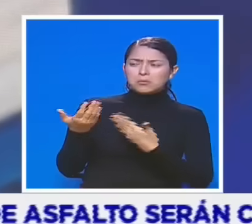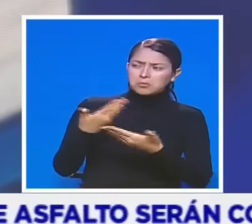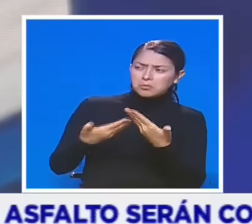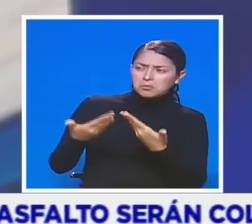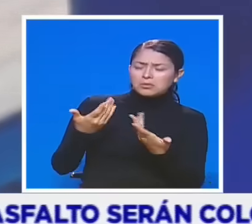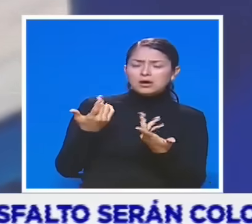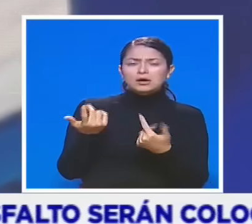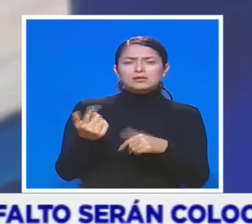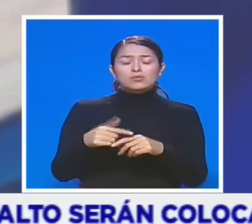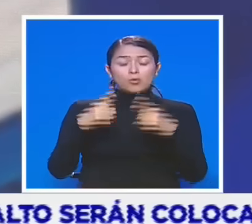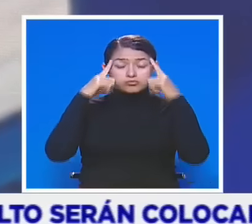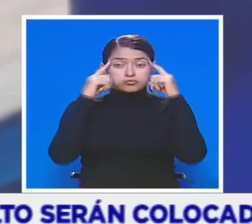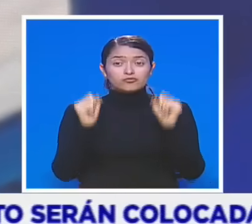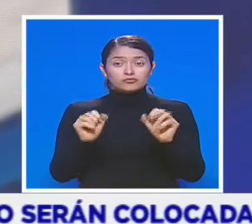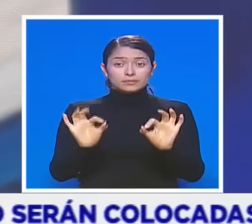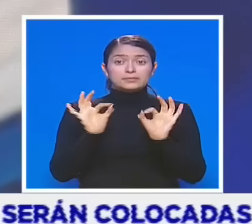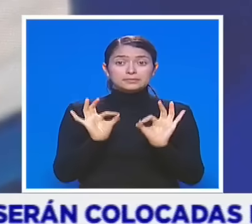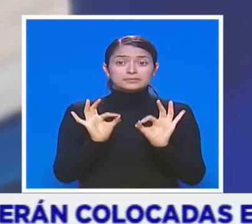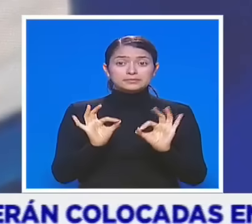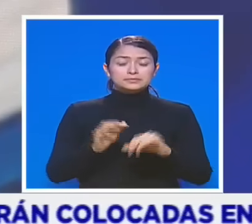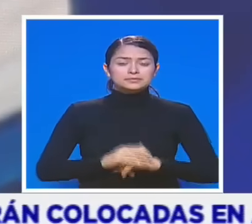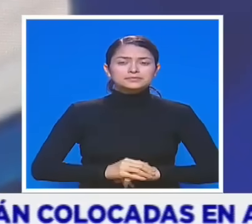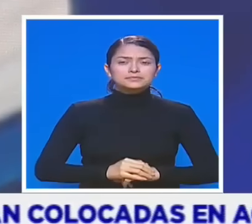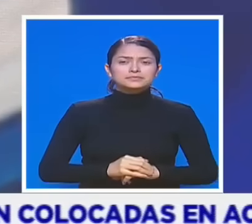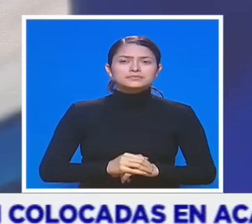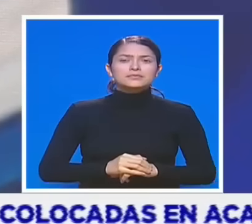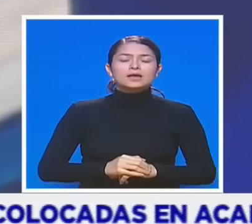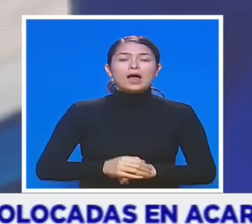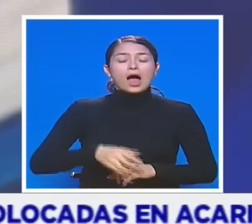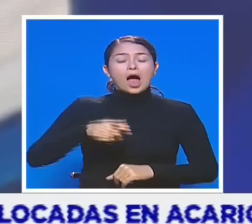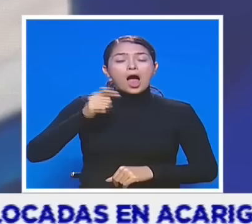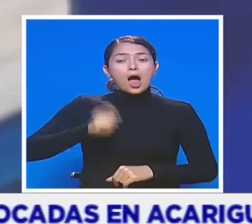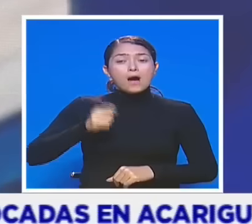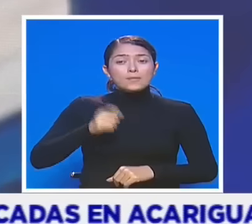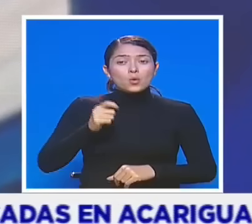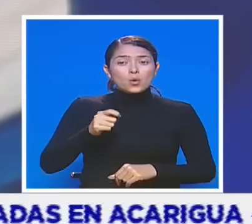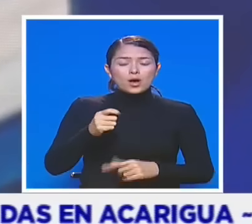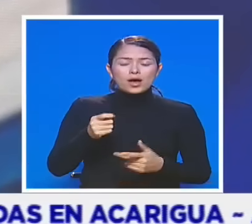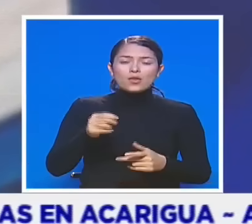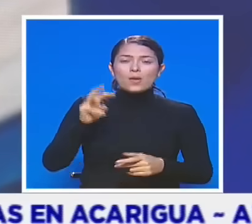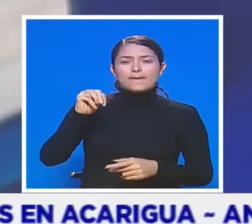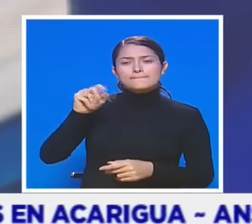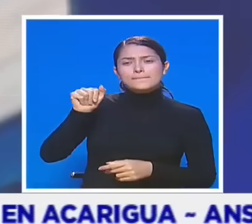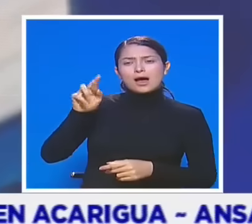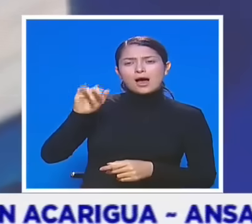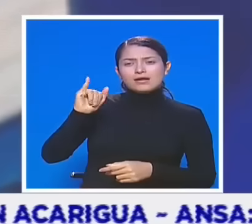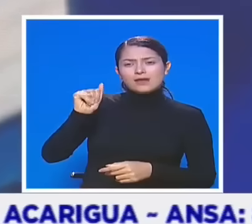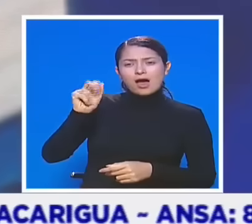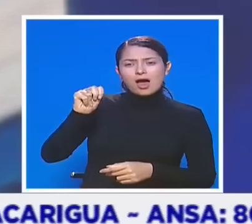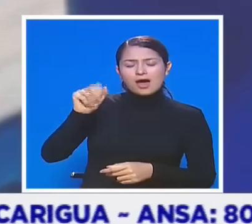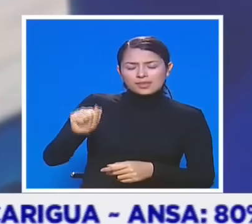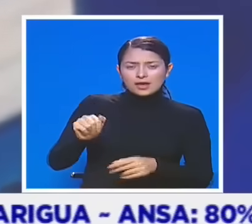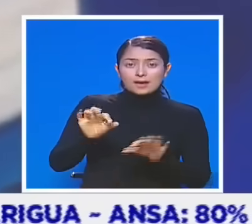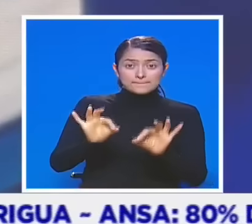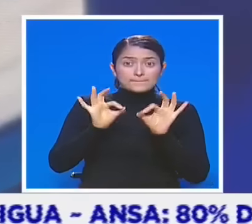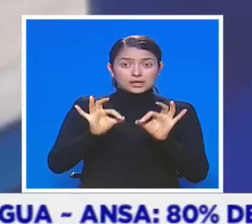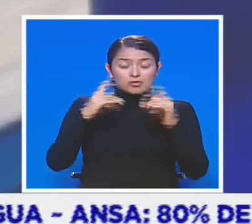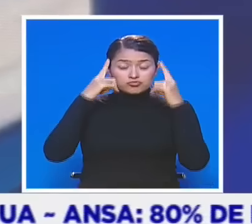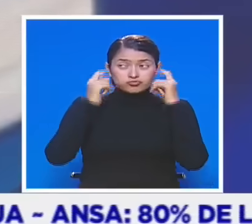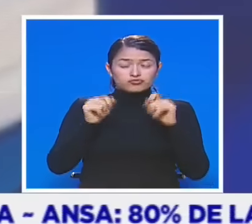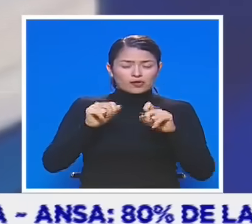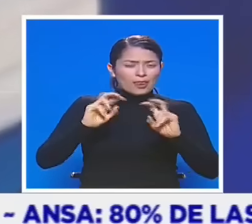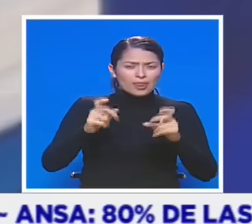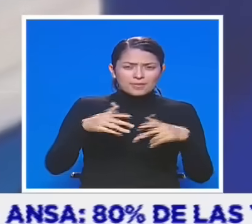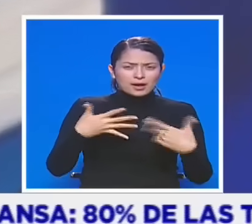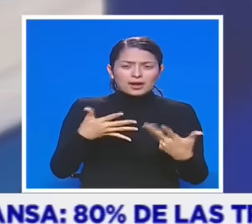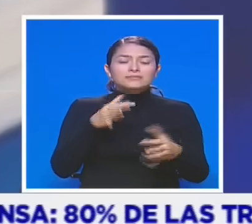una especialista. Se trata justamente de la abogada constitucionalista Mariana, especialista justamente en este tema, para que nos